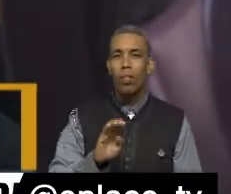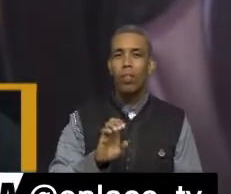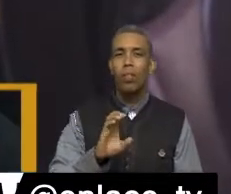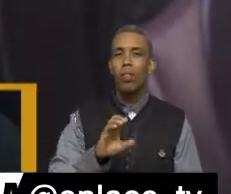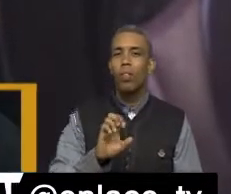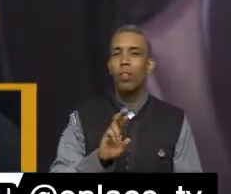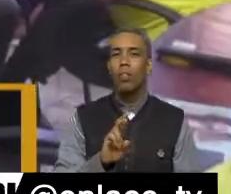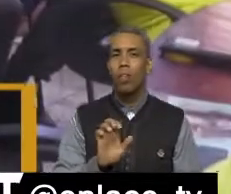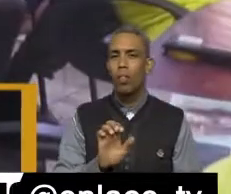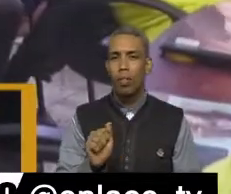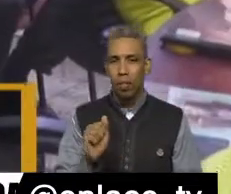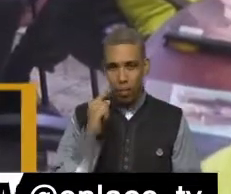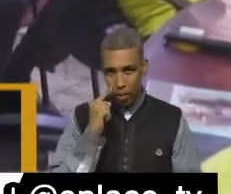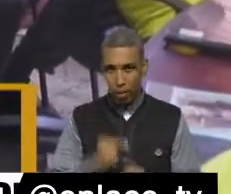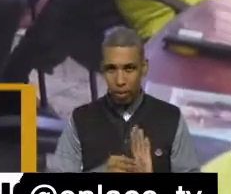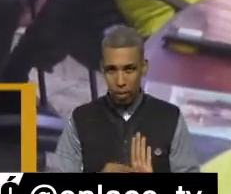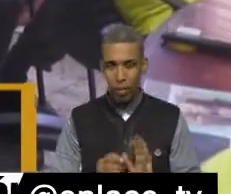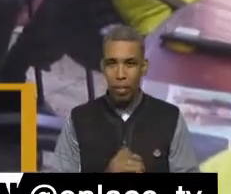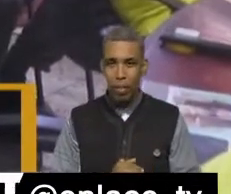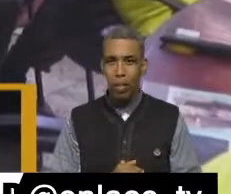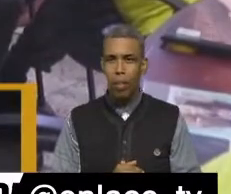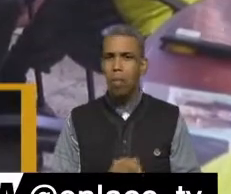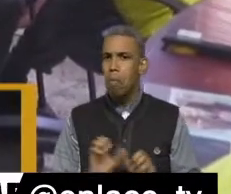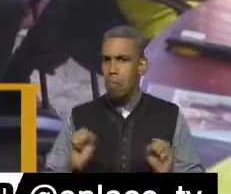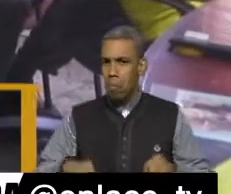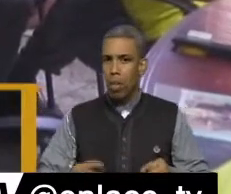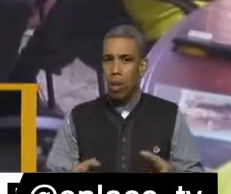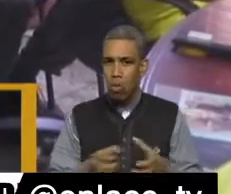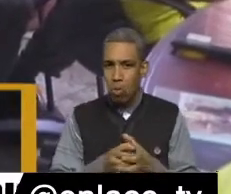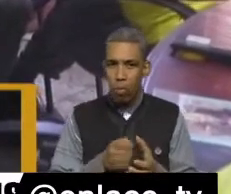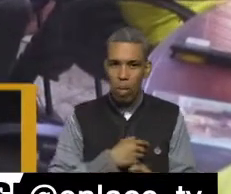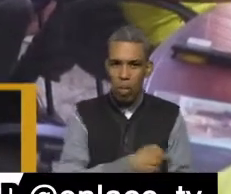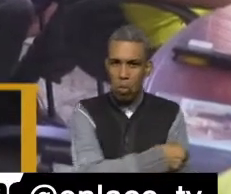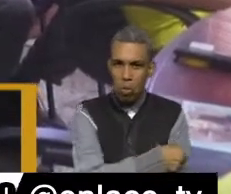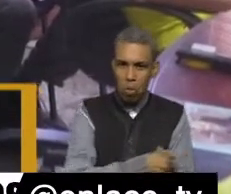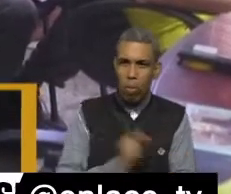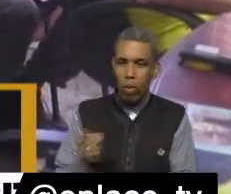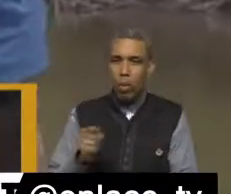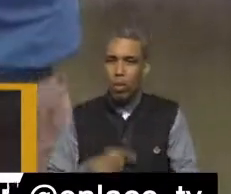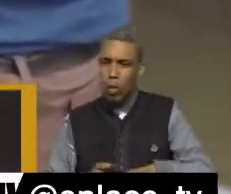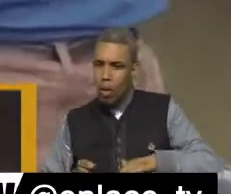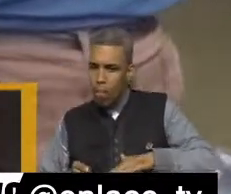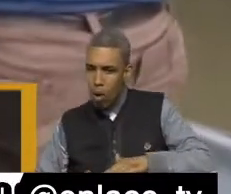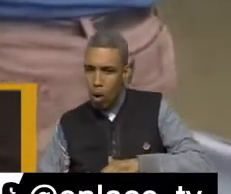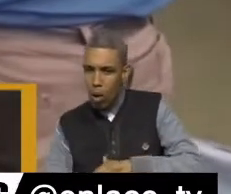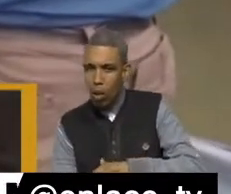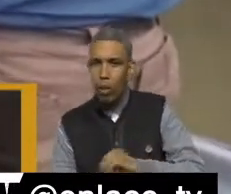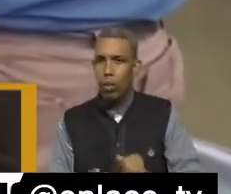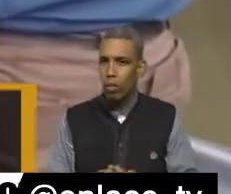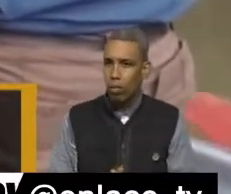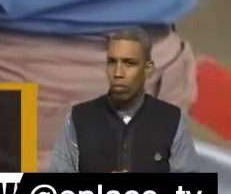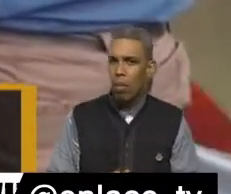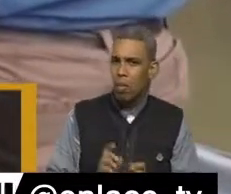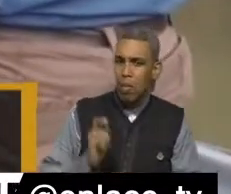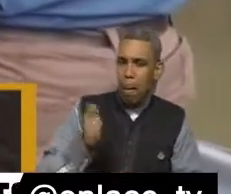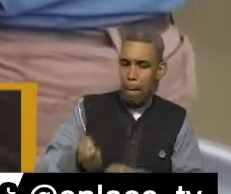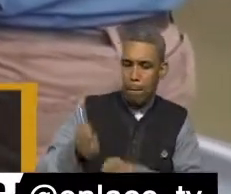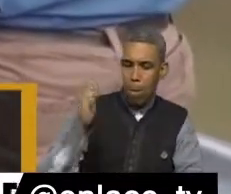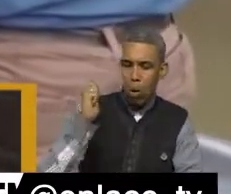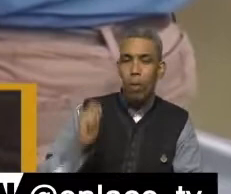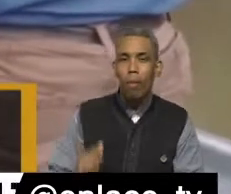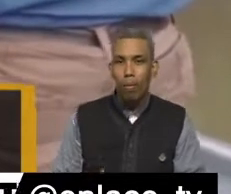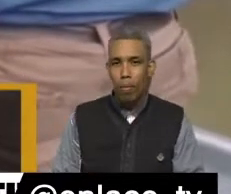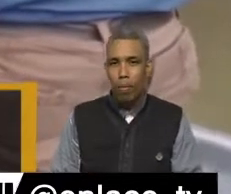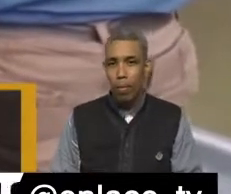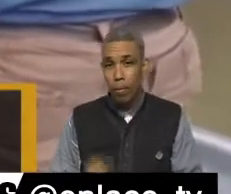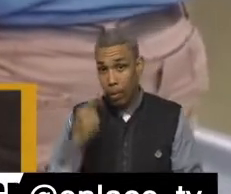renglón económico de este gremio para participar de la primera sesión del Consejo Municipal de Pesca Artesanal y Piscicultura, que se realizará